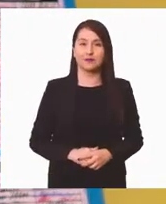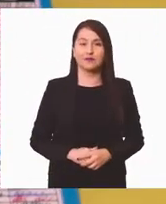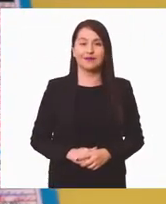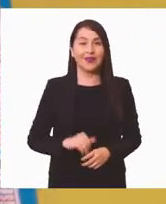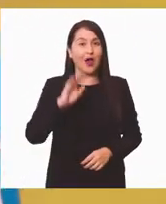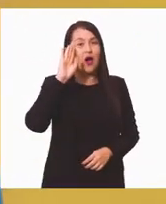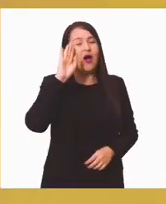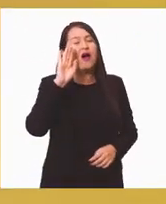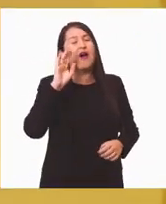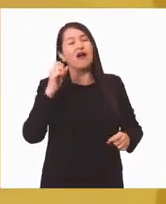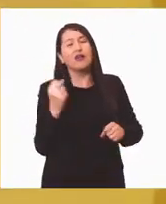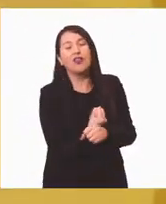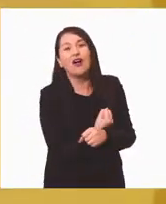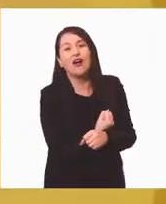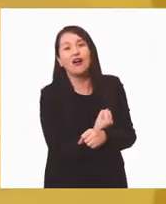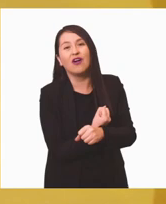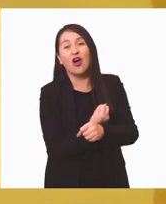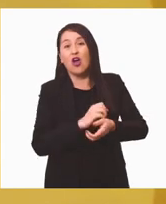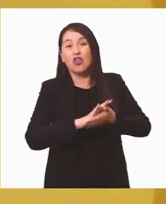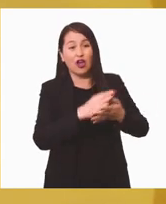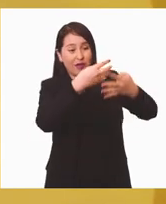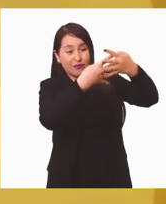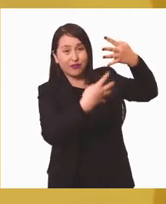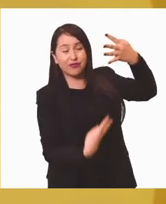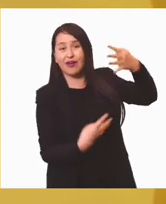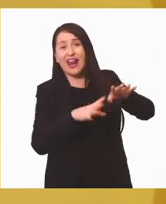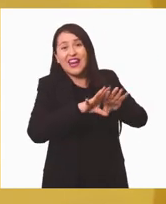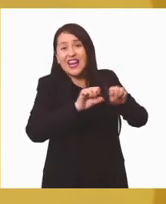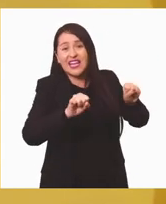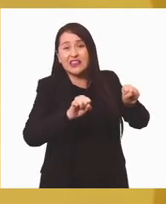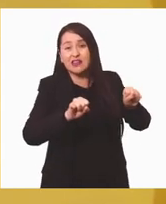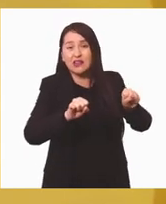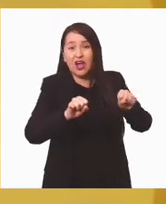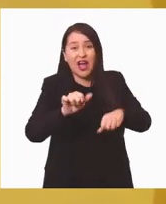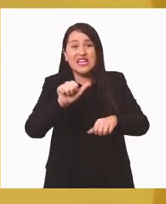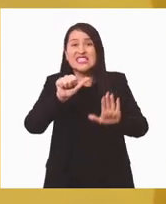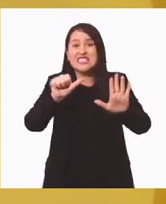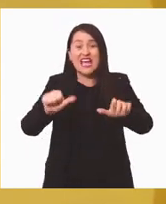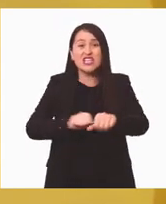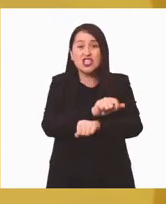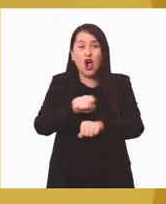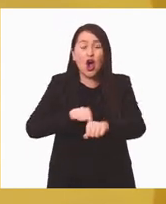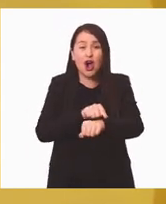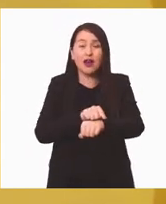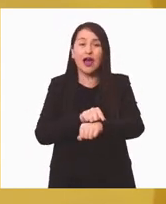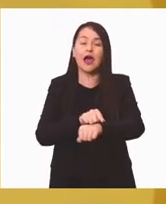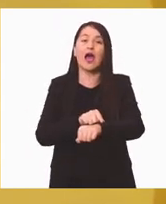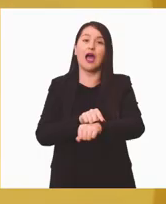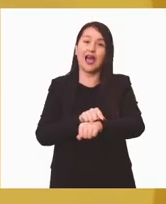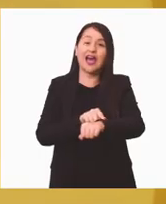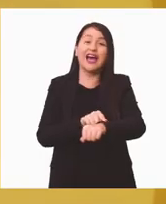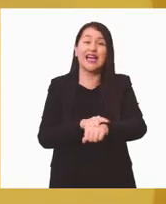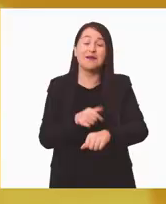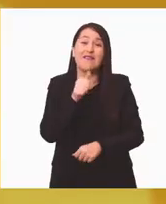¡Oh, no! ¡Oh, no! ¡Están todas tomadas! Pasaron 6 horas. ¡Bah! ¡Se me olvidó descontar el